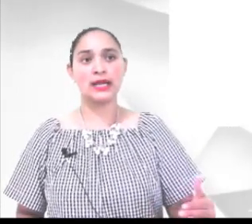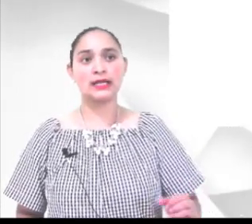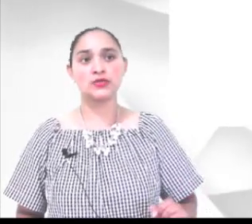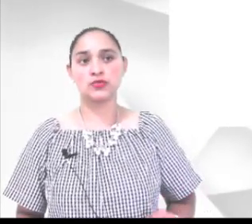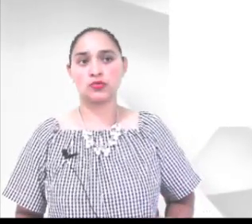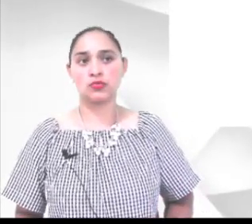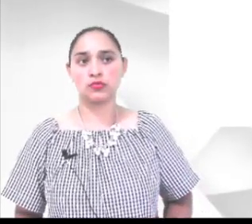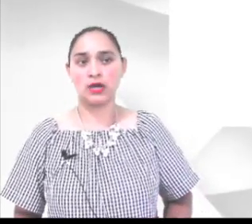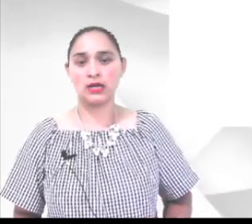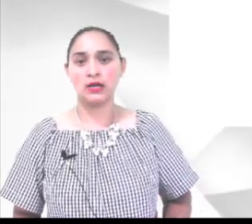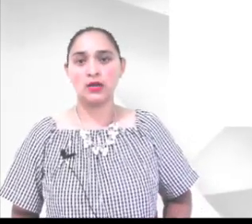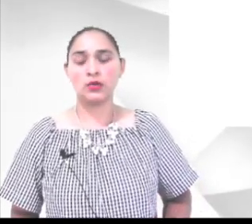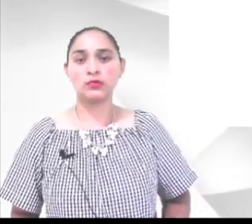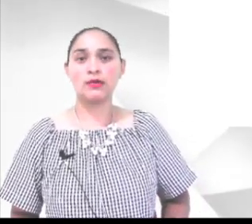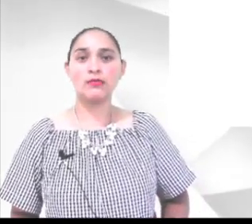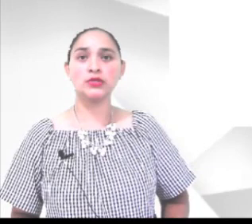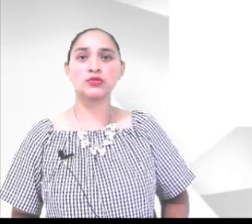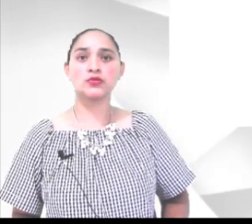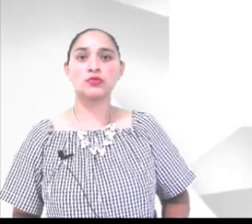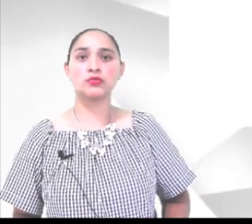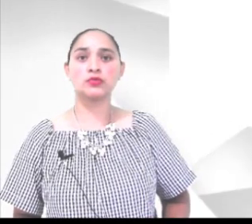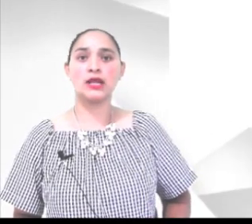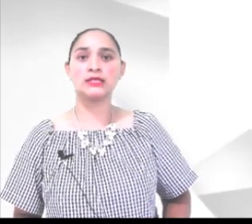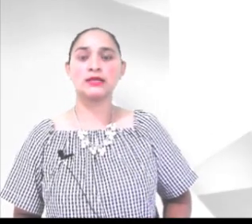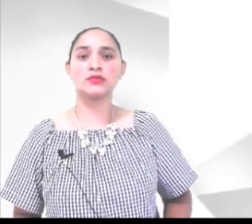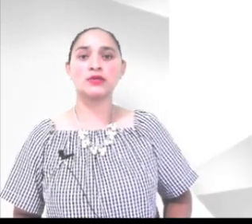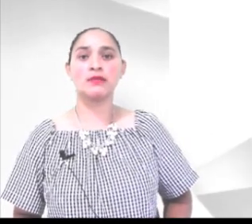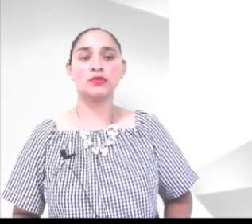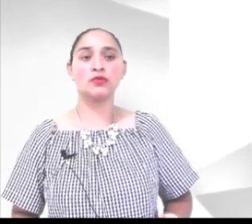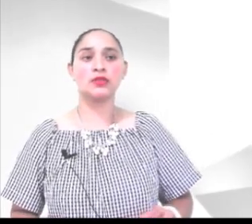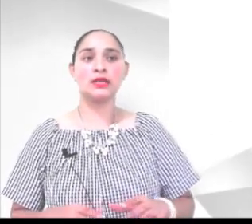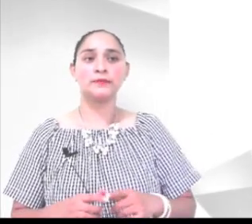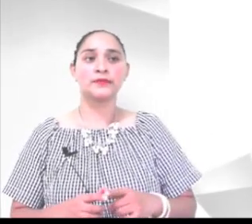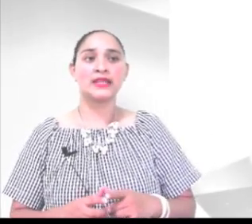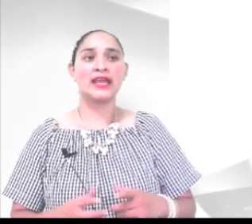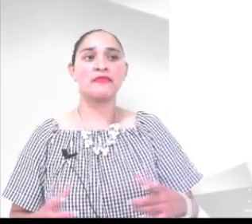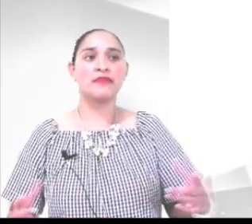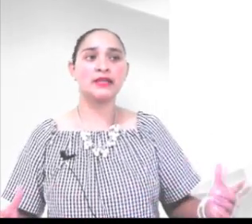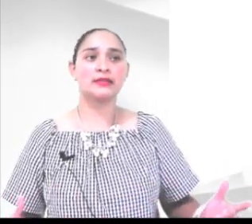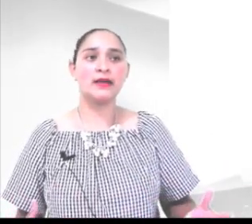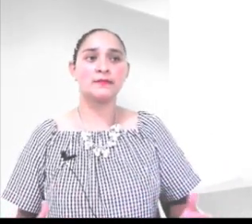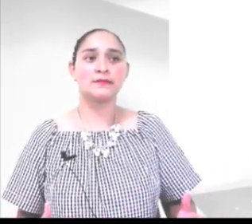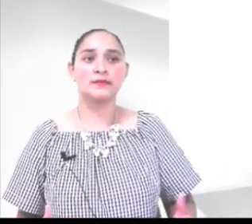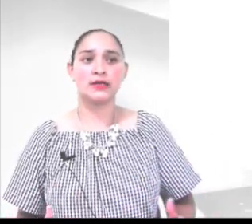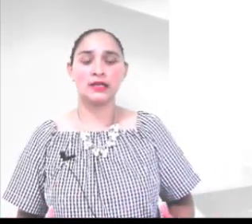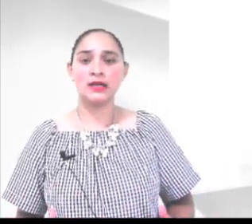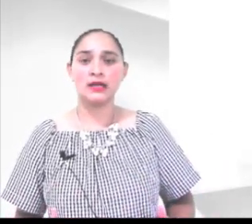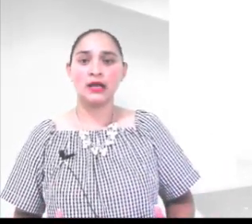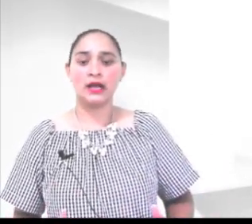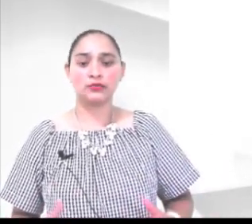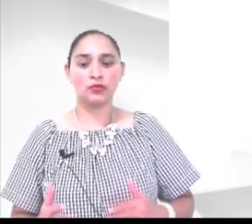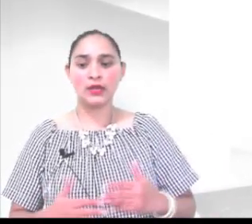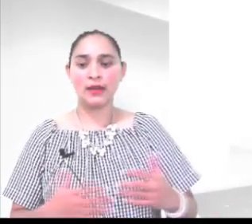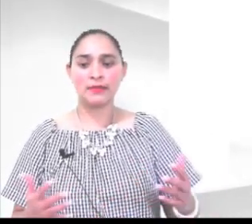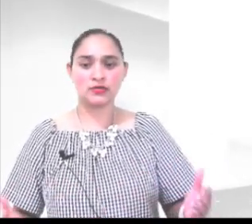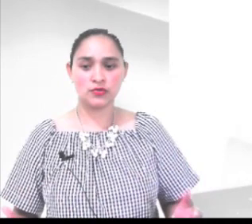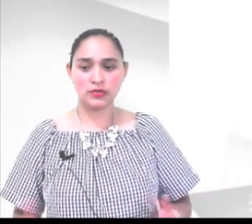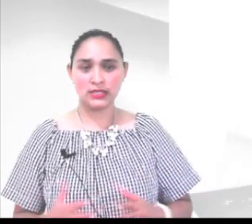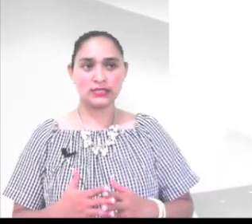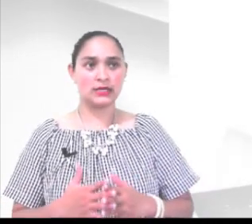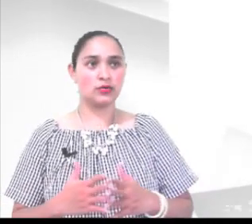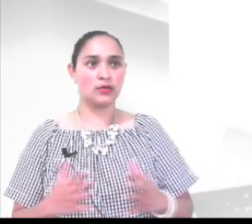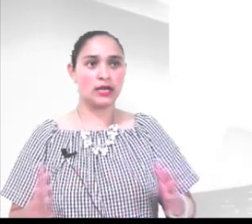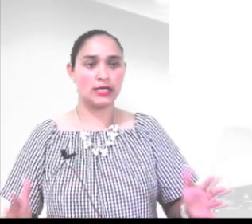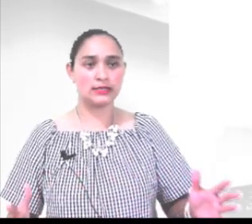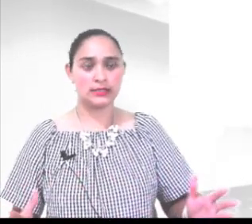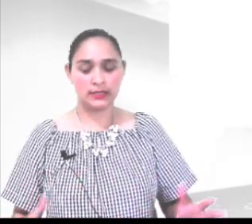en el área sociocultural. Cuando hablamos de sociocultural, estamos hablando de que afecta, ¿verdad?, a todas las